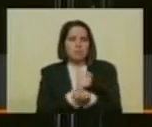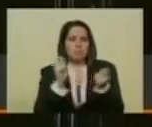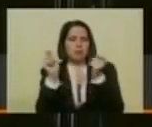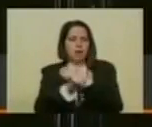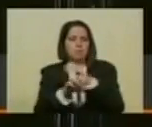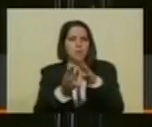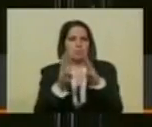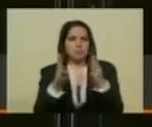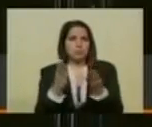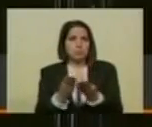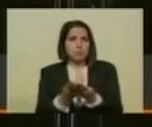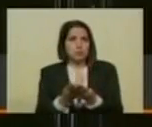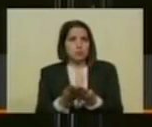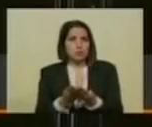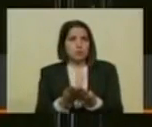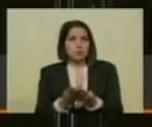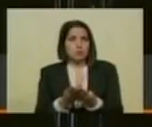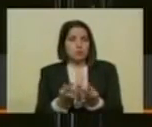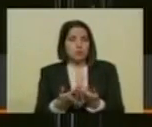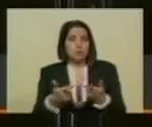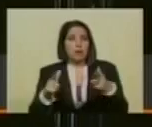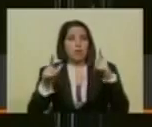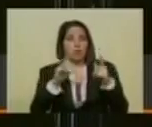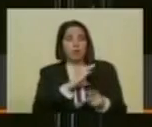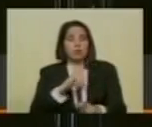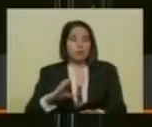Jesús el Cristo, el Liberador.